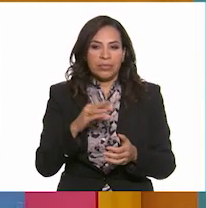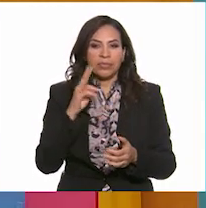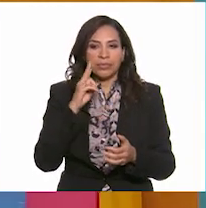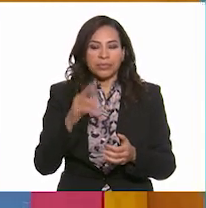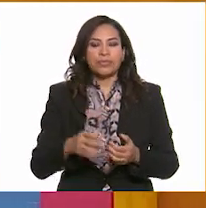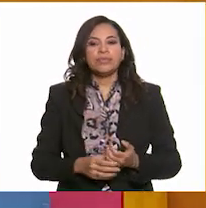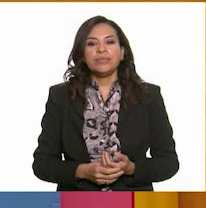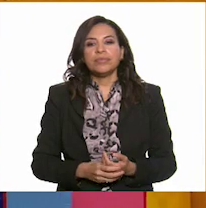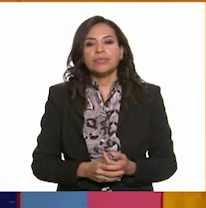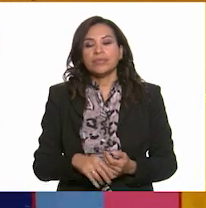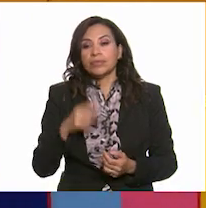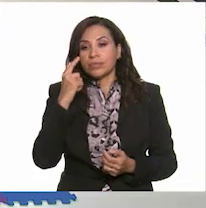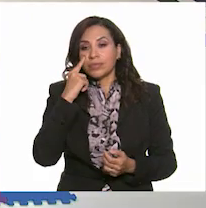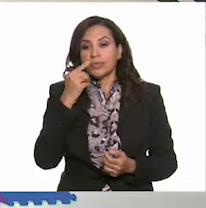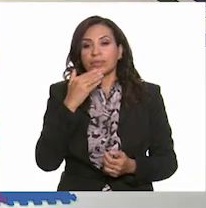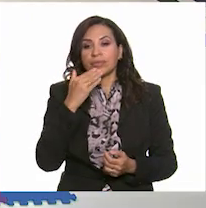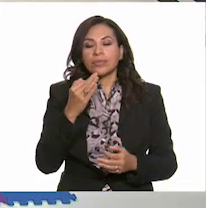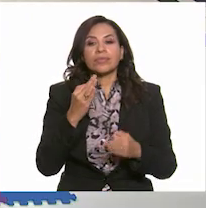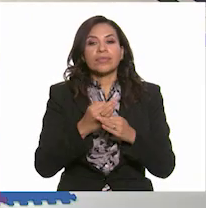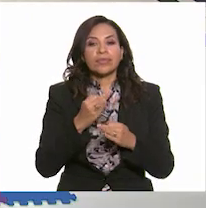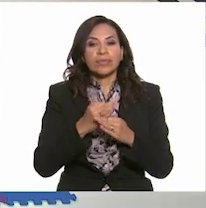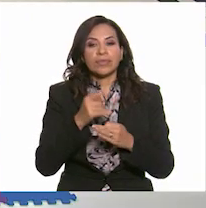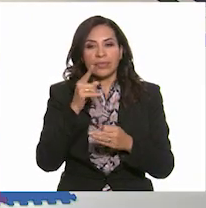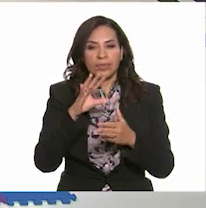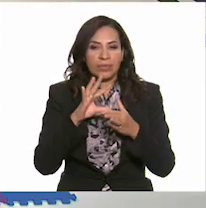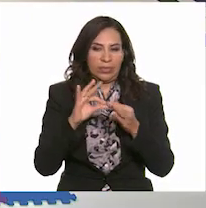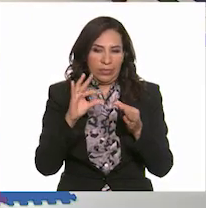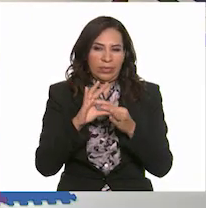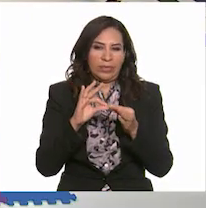hagámoslo. Bueno, ok, fíjense bien. Ahorita que tú